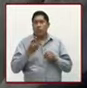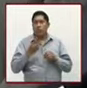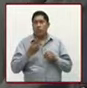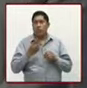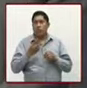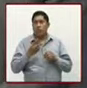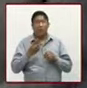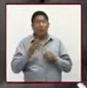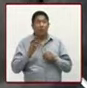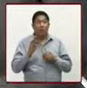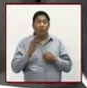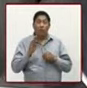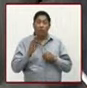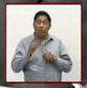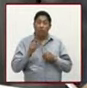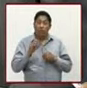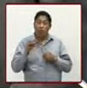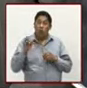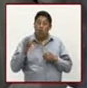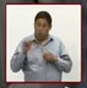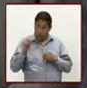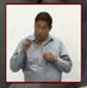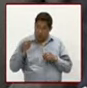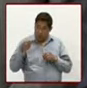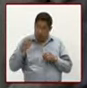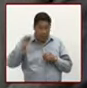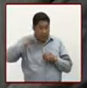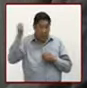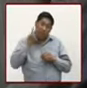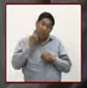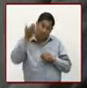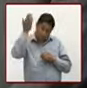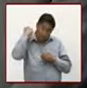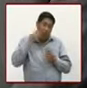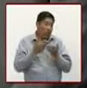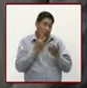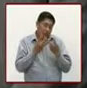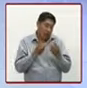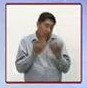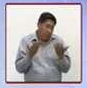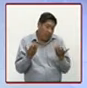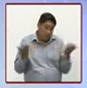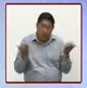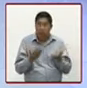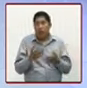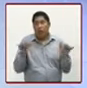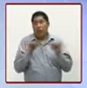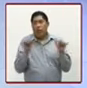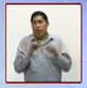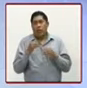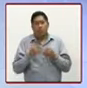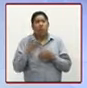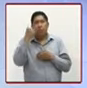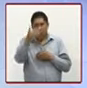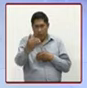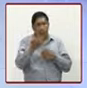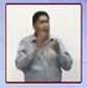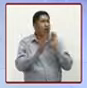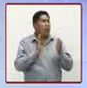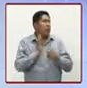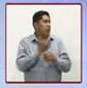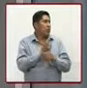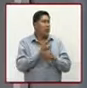¿Qué tal? Bueno, consiguió la última victoria también en condiciones de local. Veremos cómo le va. Y también, por supuesto, más adelante estaremos